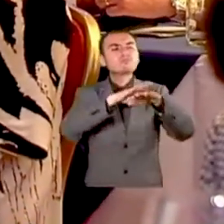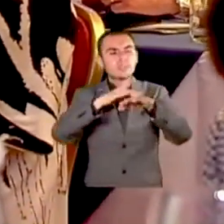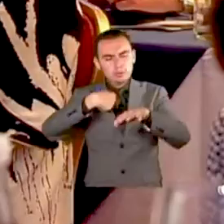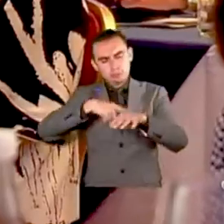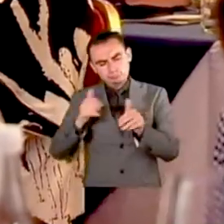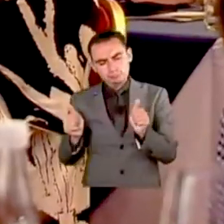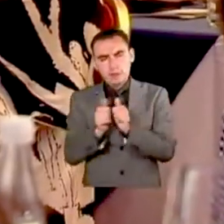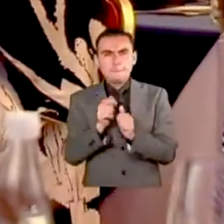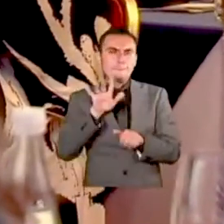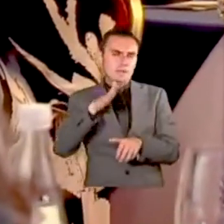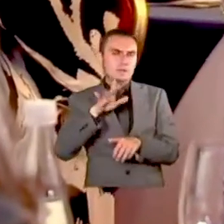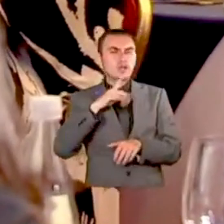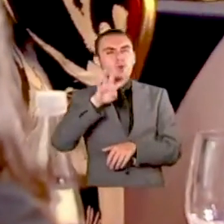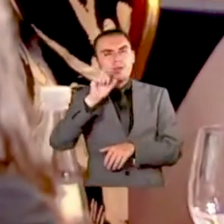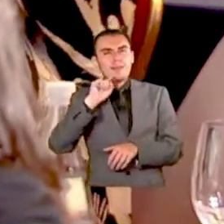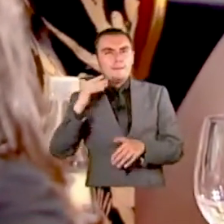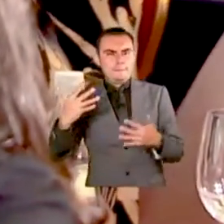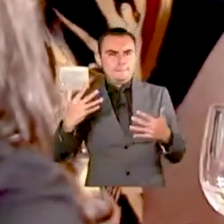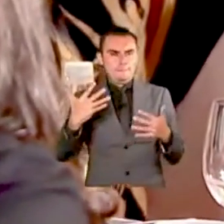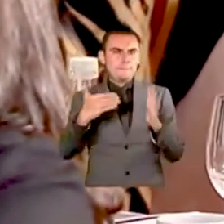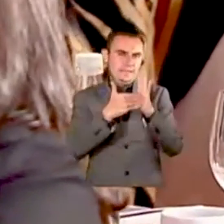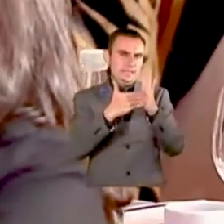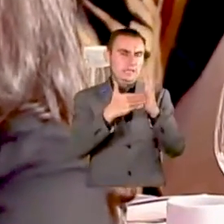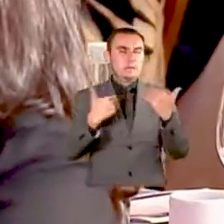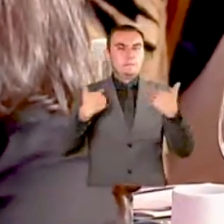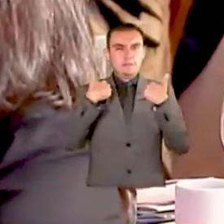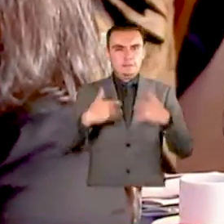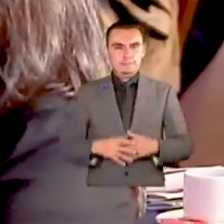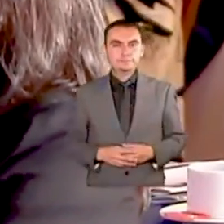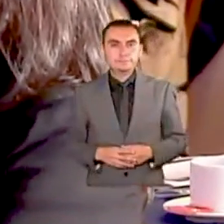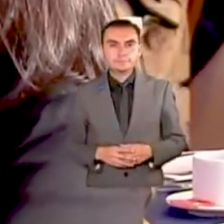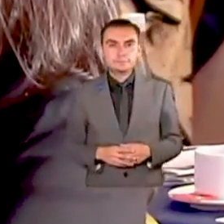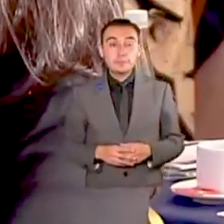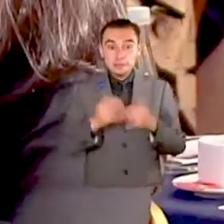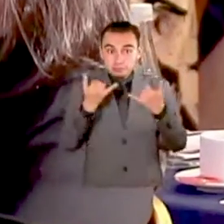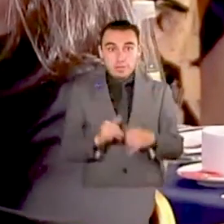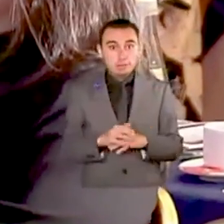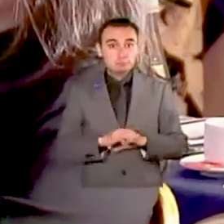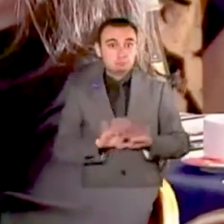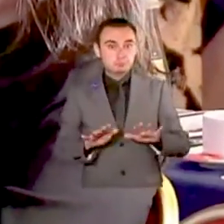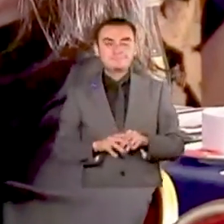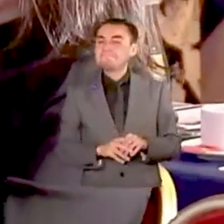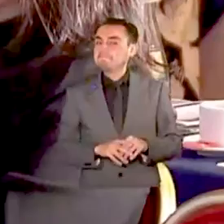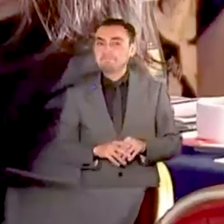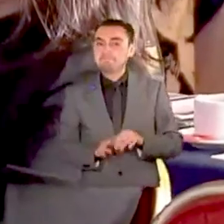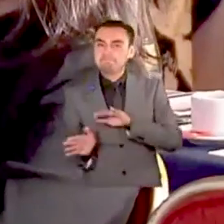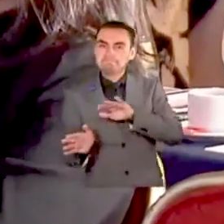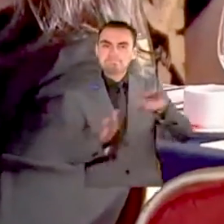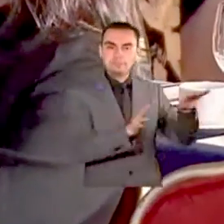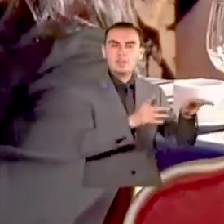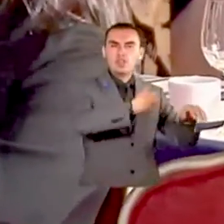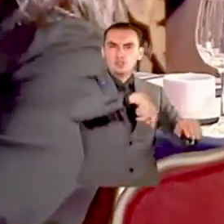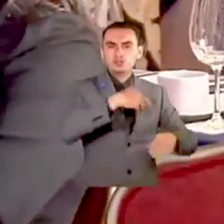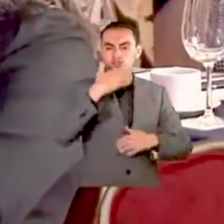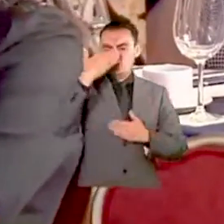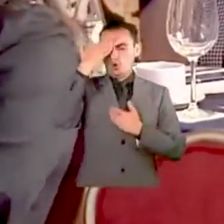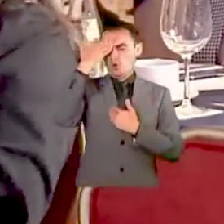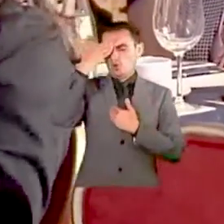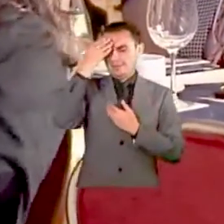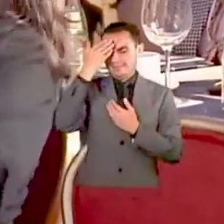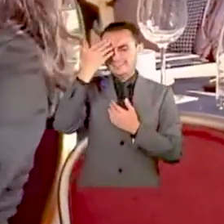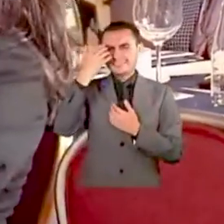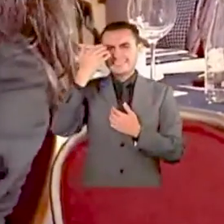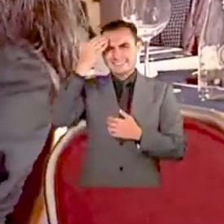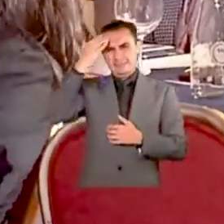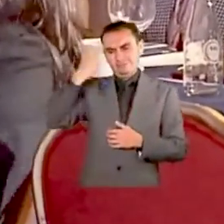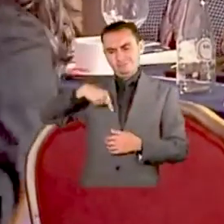víctimas aproximadamente. Pero no nos quedamos allí. Somos absolutamente conscientes de que como equipo tenemos que